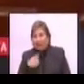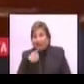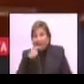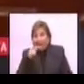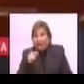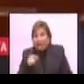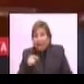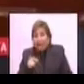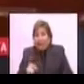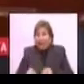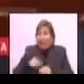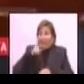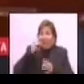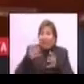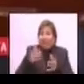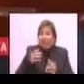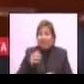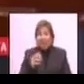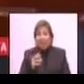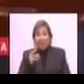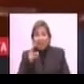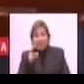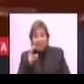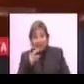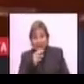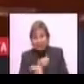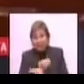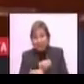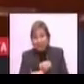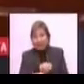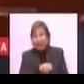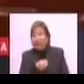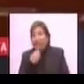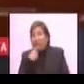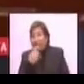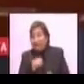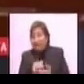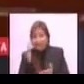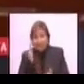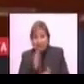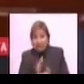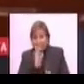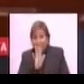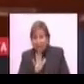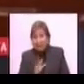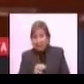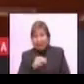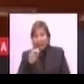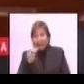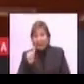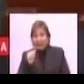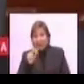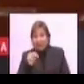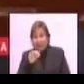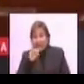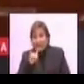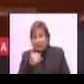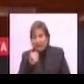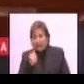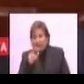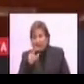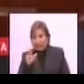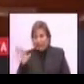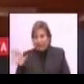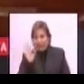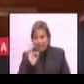Y la criollada que el señor Ollanta Humala quiso hacer cuando se censuró en su oportunidad a la señora Ana Jara, de agarrar